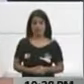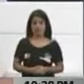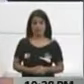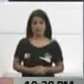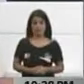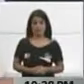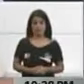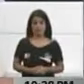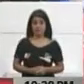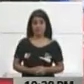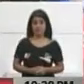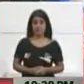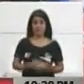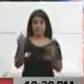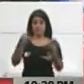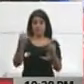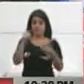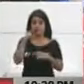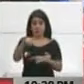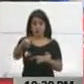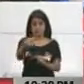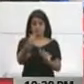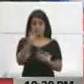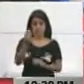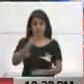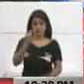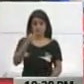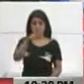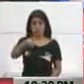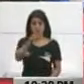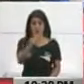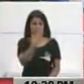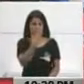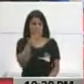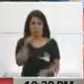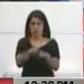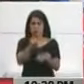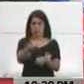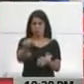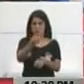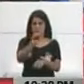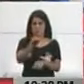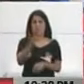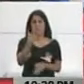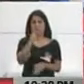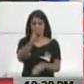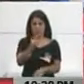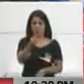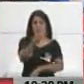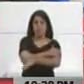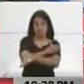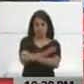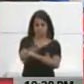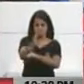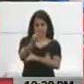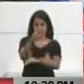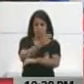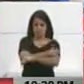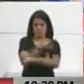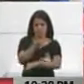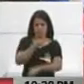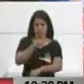jóvenes que están ahorita viendo este programa, señores de la amargura, esto, mire, señor opositor que está en su casa, usted nos tiene